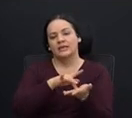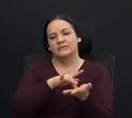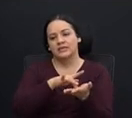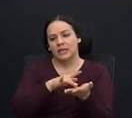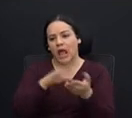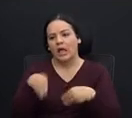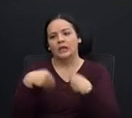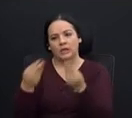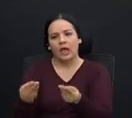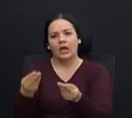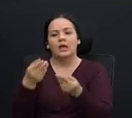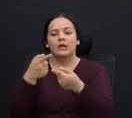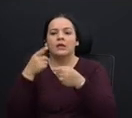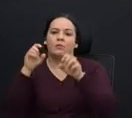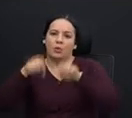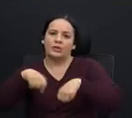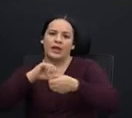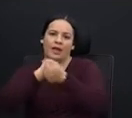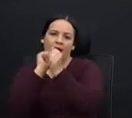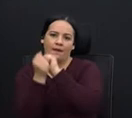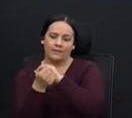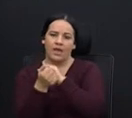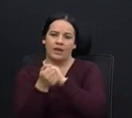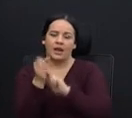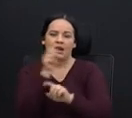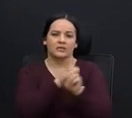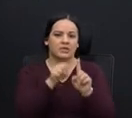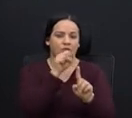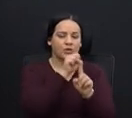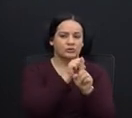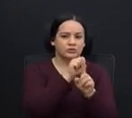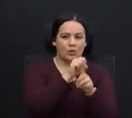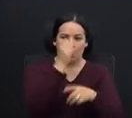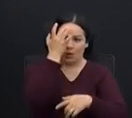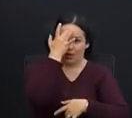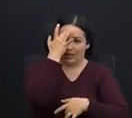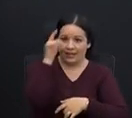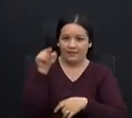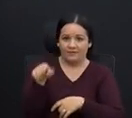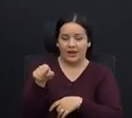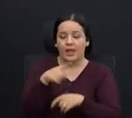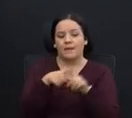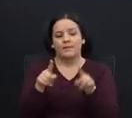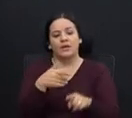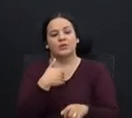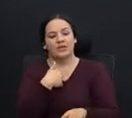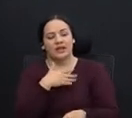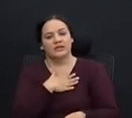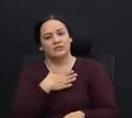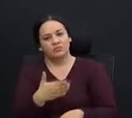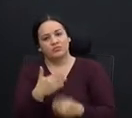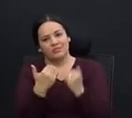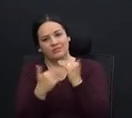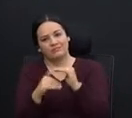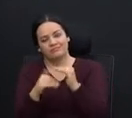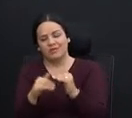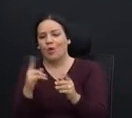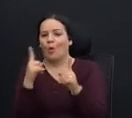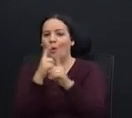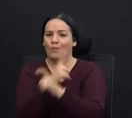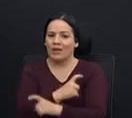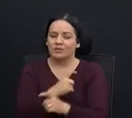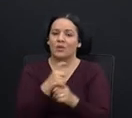y que podrían modificar el pronóstico terminal de una enfermedad, pero que son de una disponibilidad muy limitada, complejos